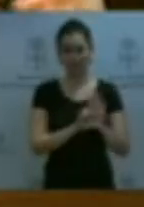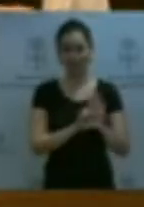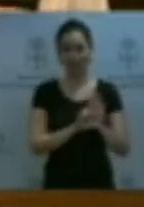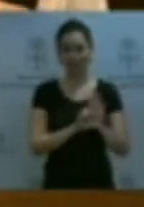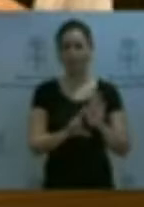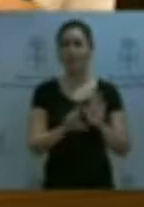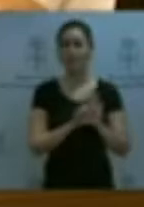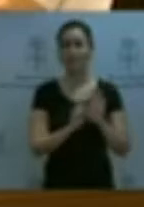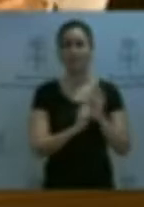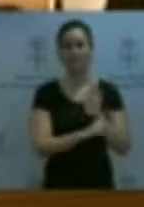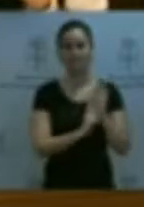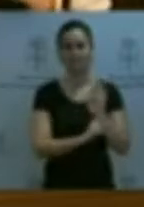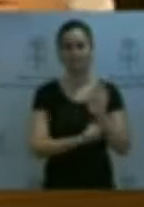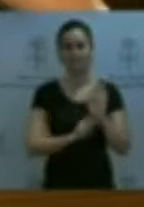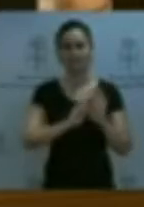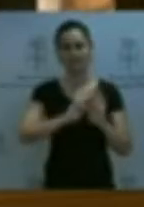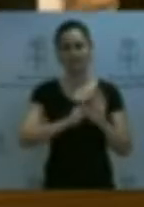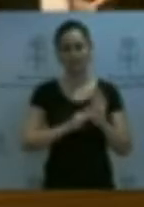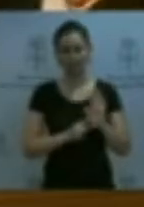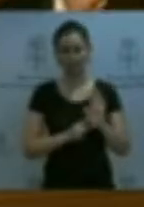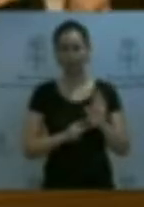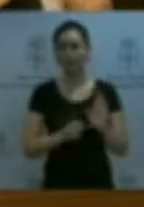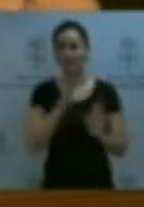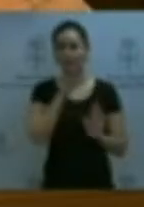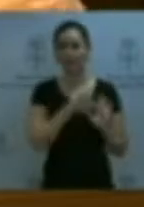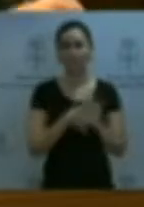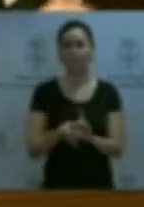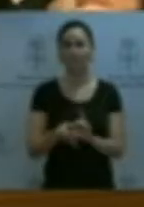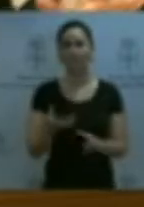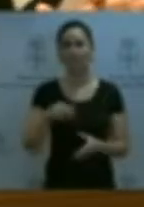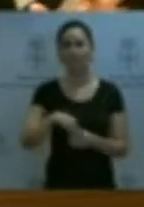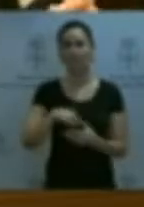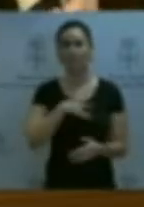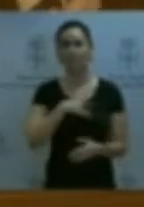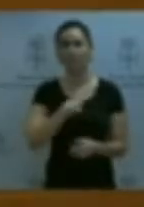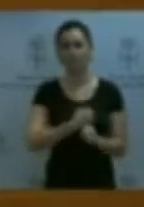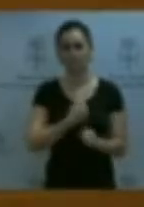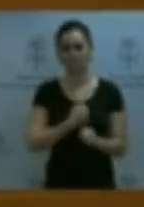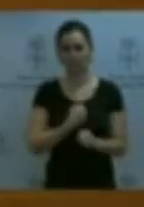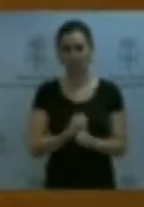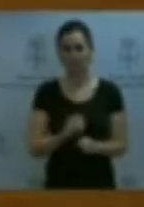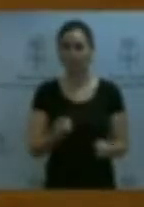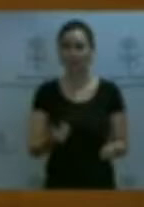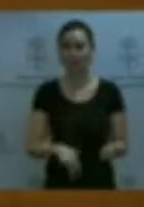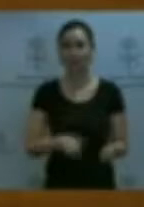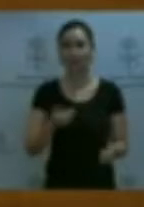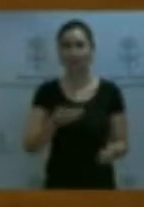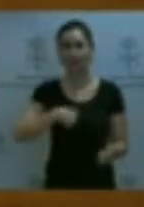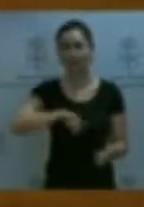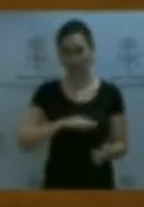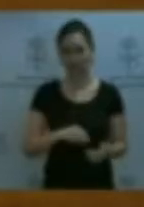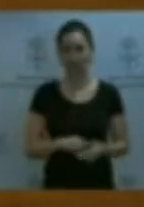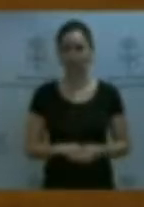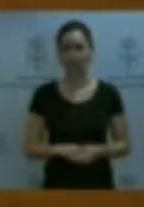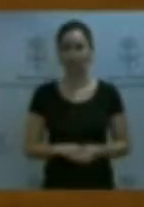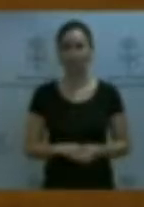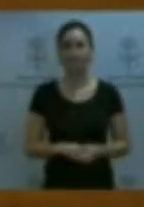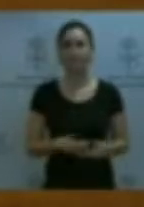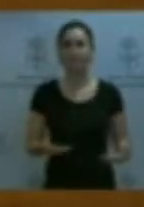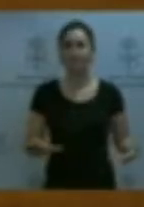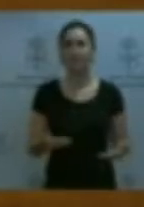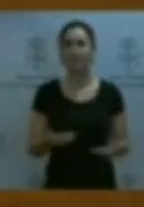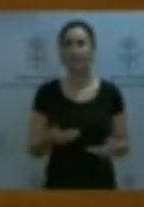a la función pública de forma genérica y amplia. Y también nos parece, señorías, pero eso no es